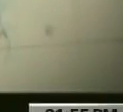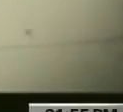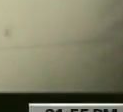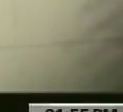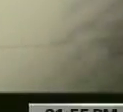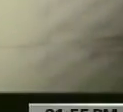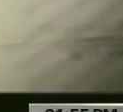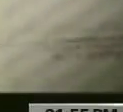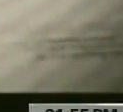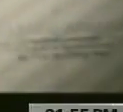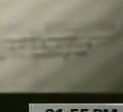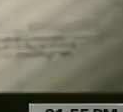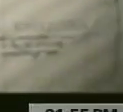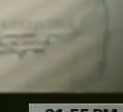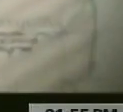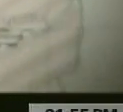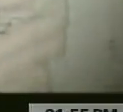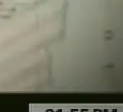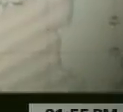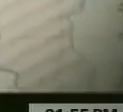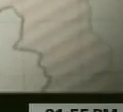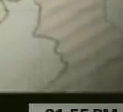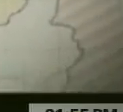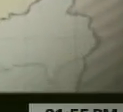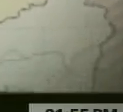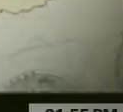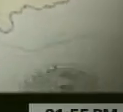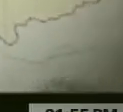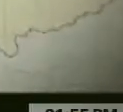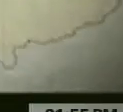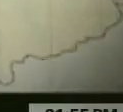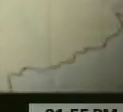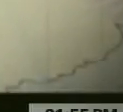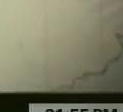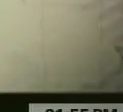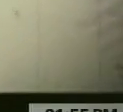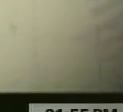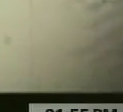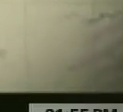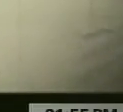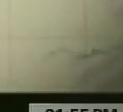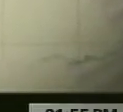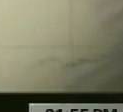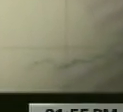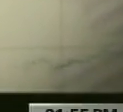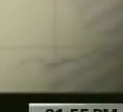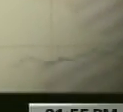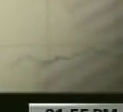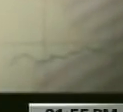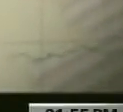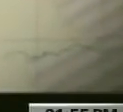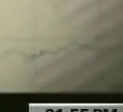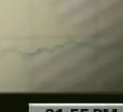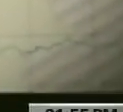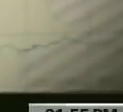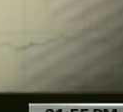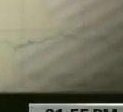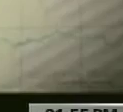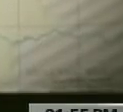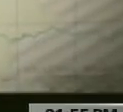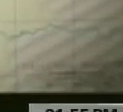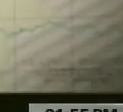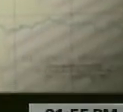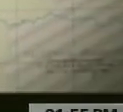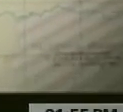eje Orinoco-Apure o Apurinoco, la reserva de petróleo más grande del mundo. Del